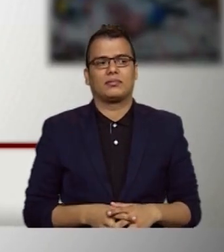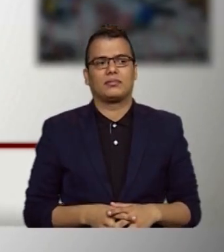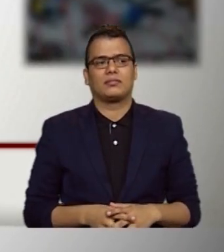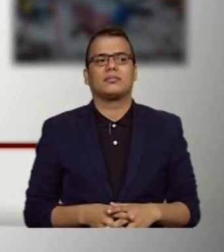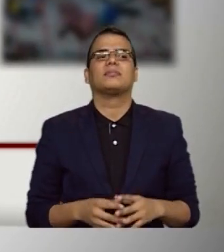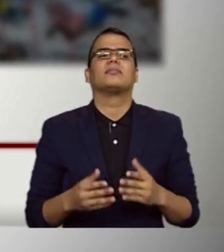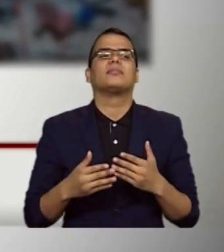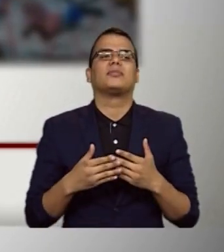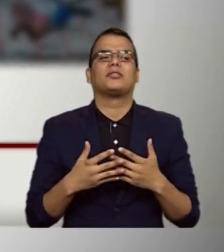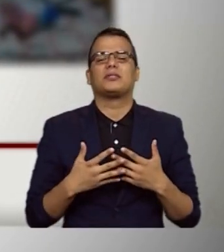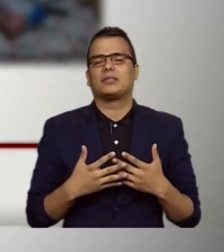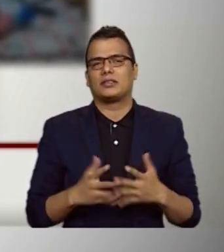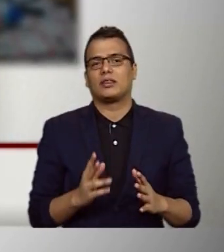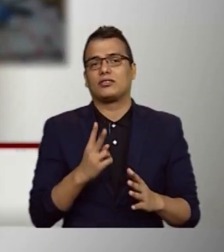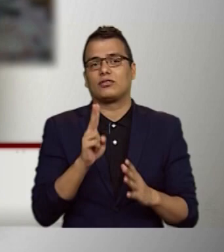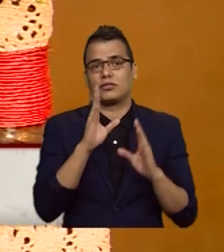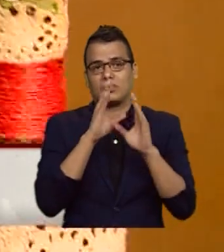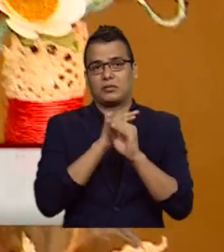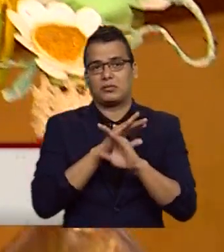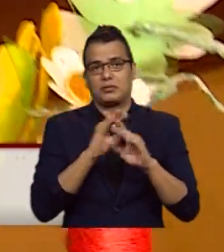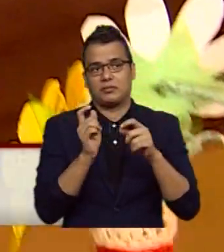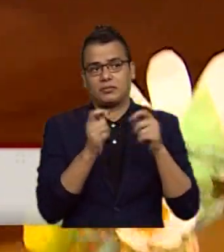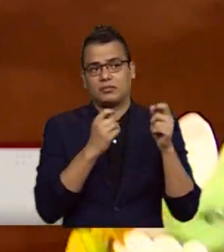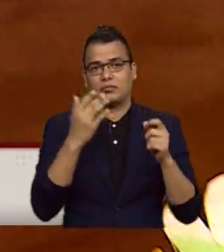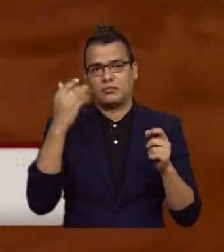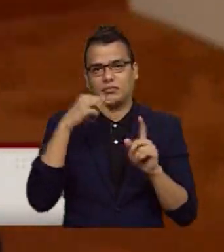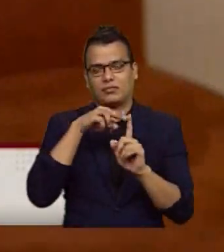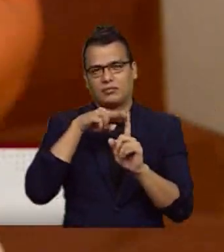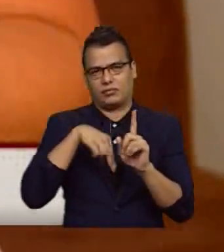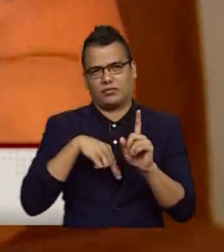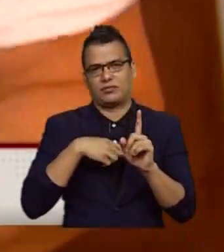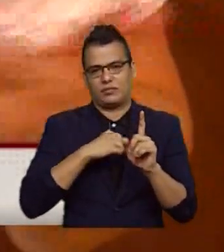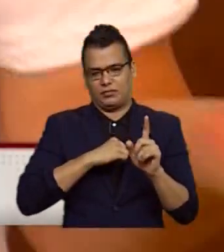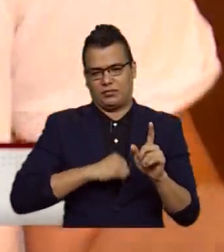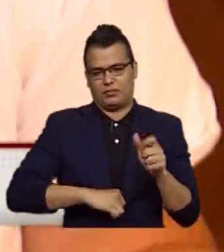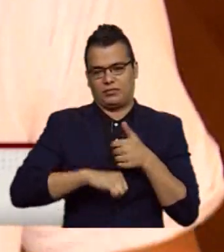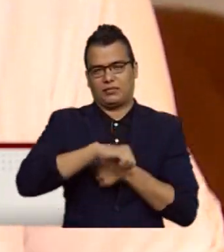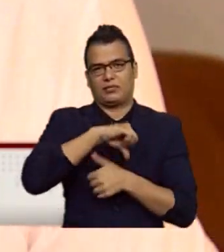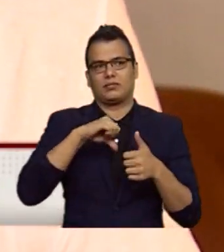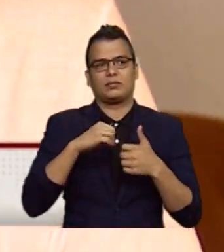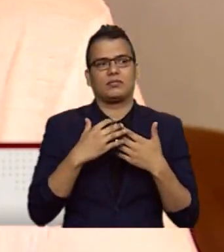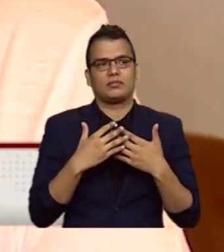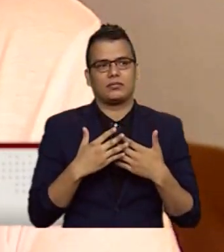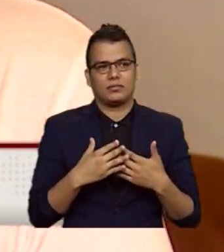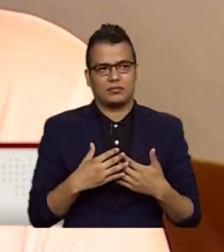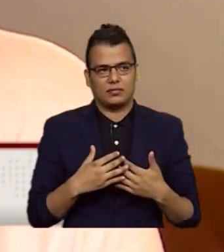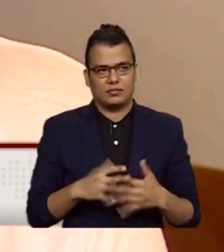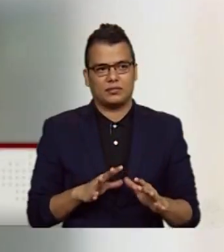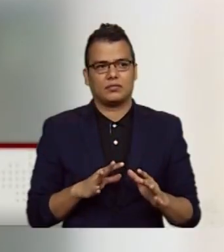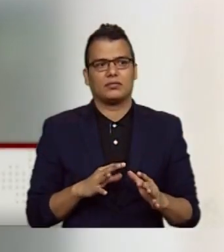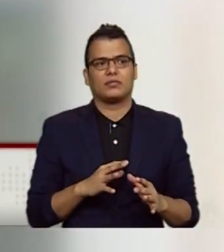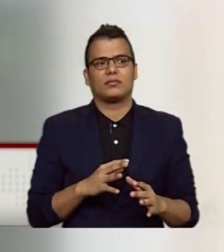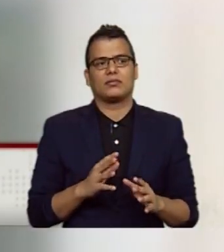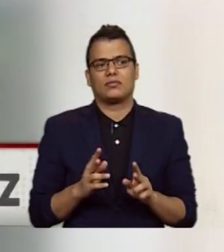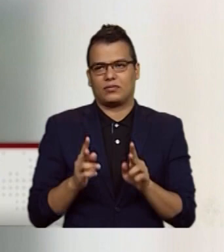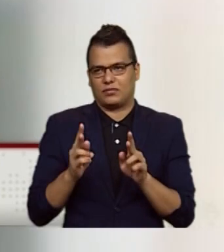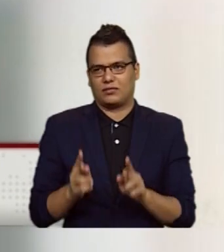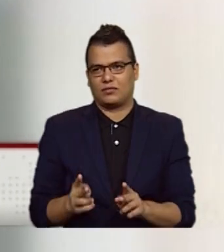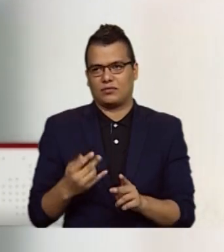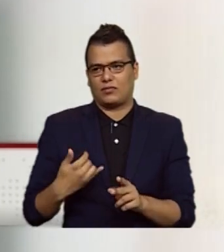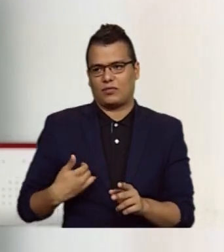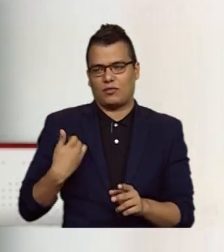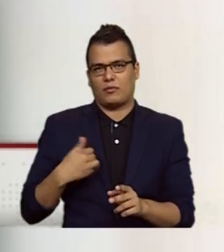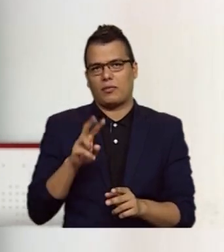12 de la noche. Hace 2 meses el corazón de Patricia fue extraído con un trasplante ortotópico, dejándole como apoyo el corazón de un donante, un joven